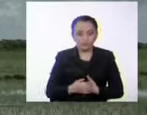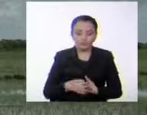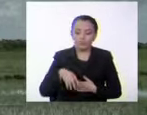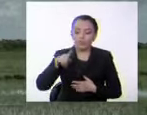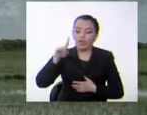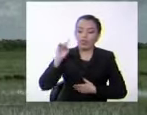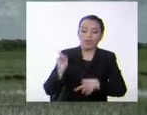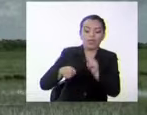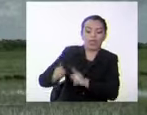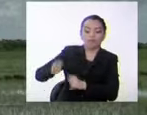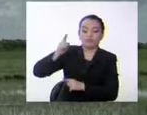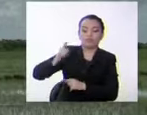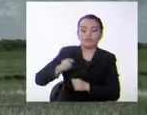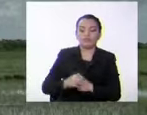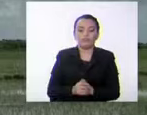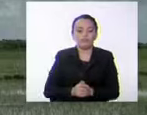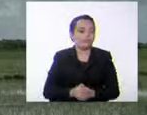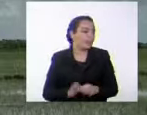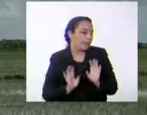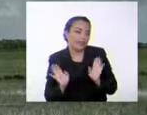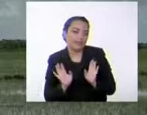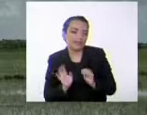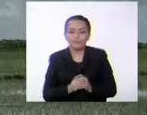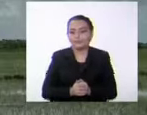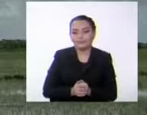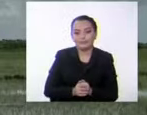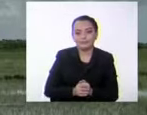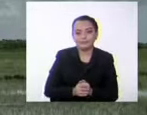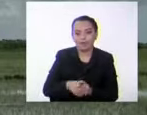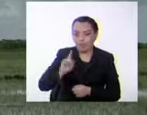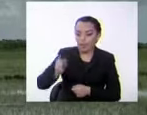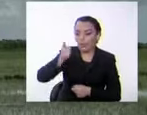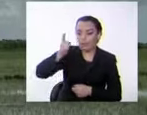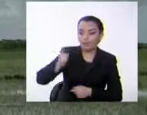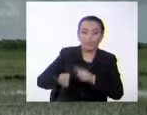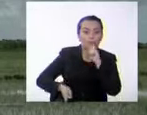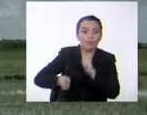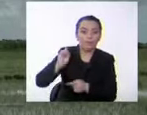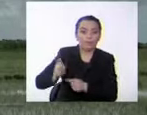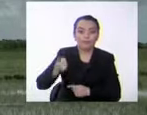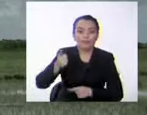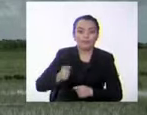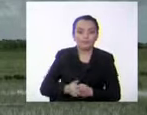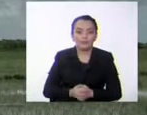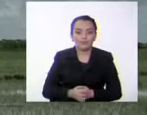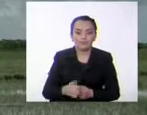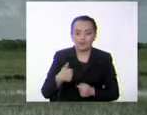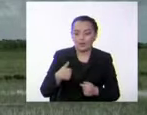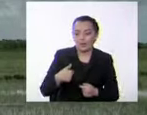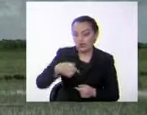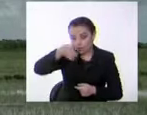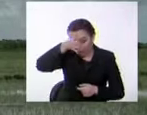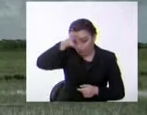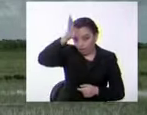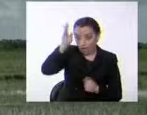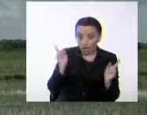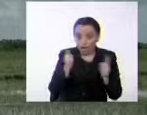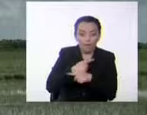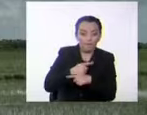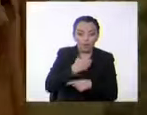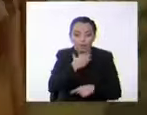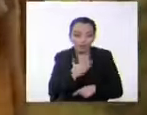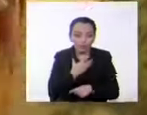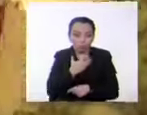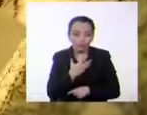¡Sem salabim! Nada. ¿No? ¡Alabim! ¡Alabao! ¡Alabim! ¡Bam! ¡Bam! ¡Iguana! ¡En rana! ¡Ra! ¡Ra!